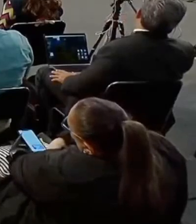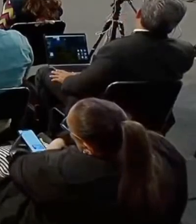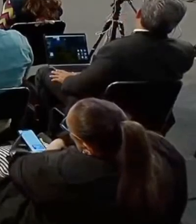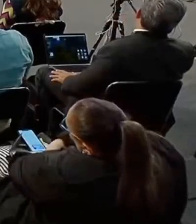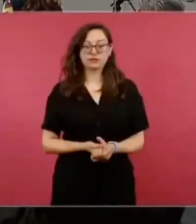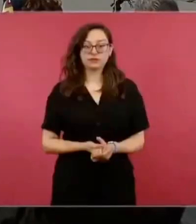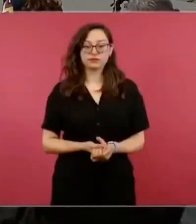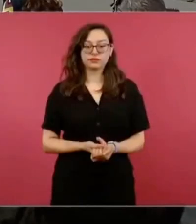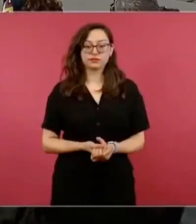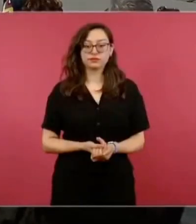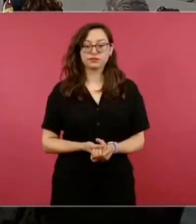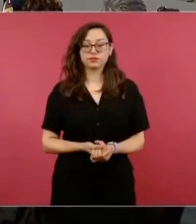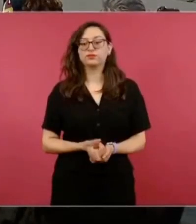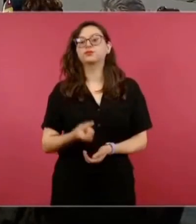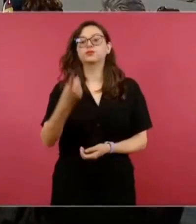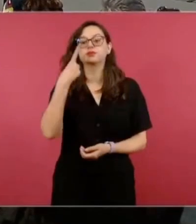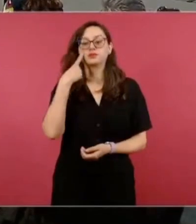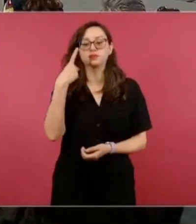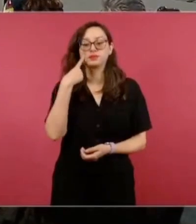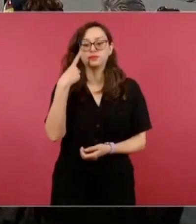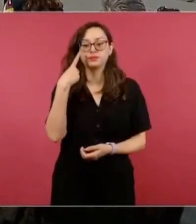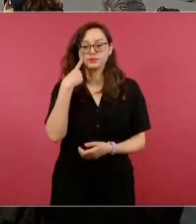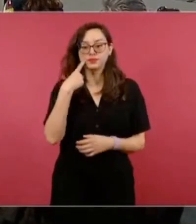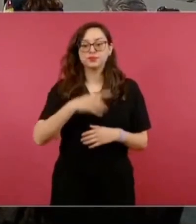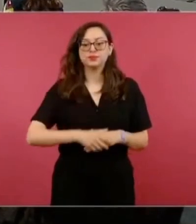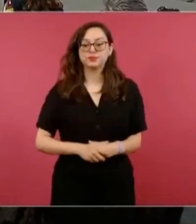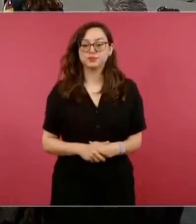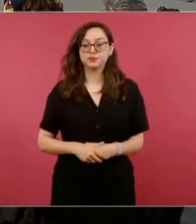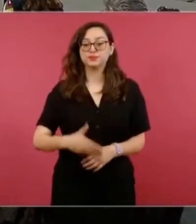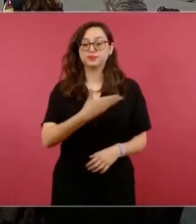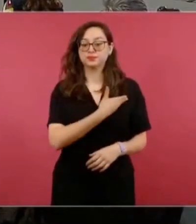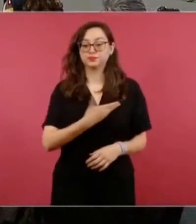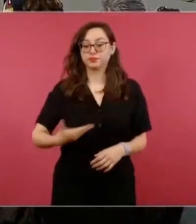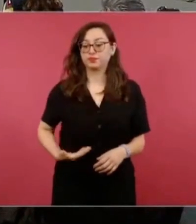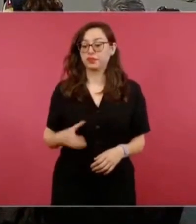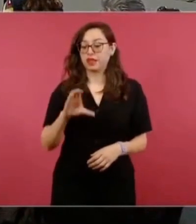se apoderan del gobierno porque no ganó la elección, fue un fraude.